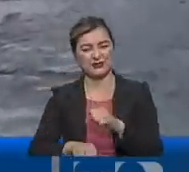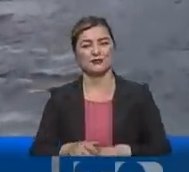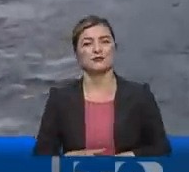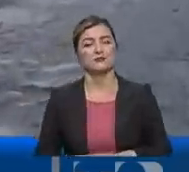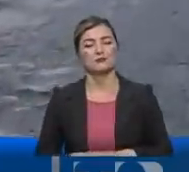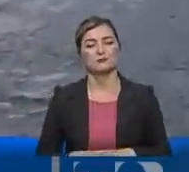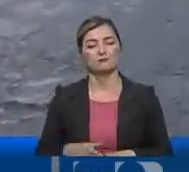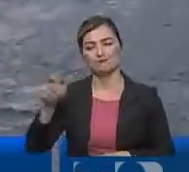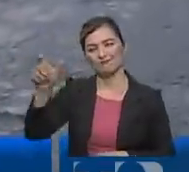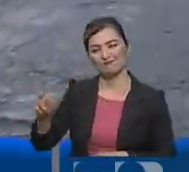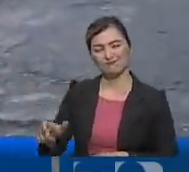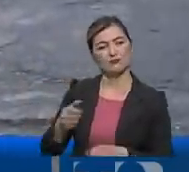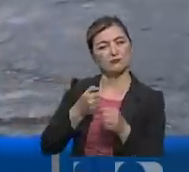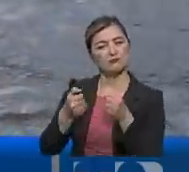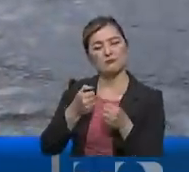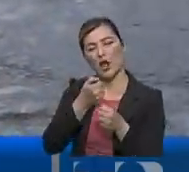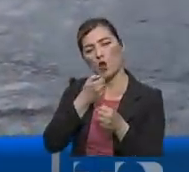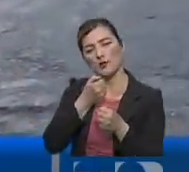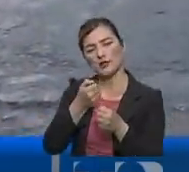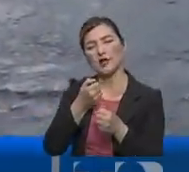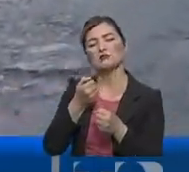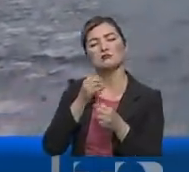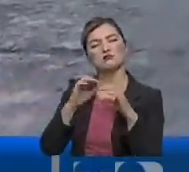las moradoras del sector para que me cuente.